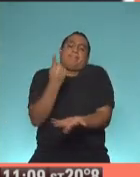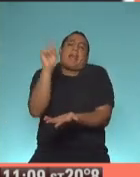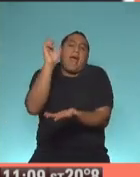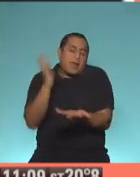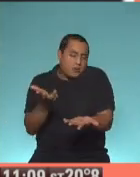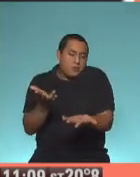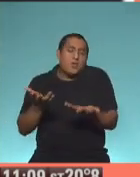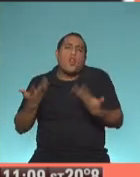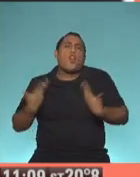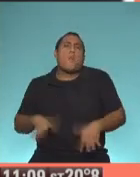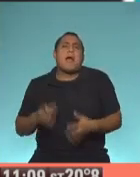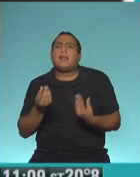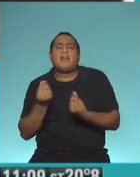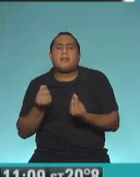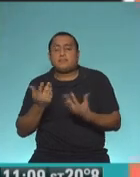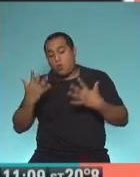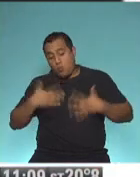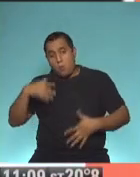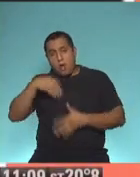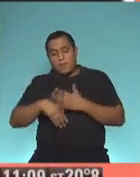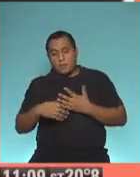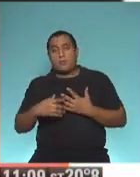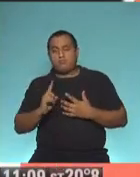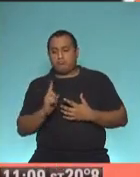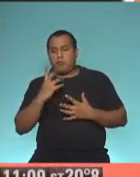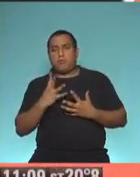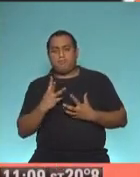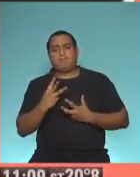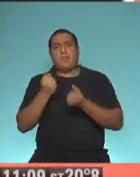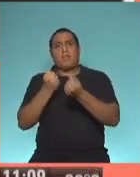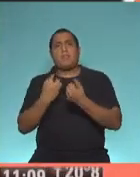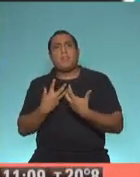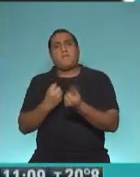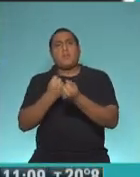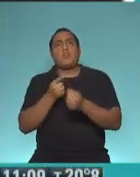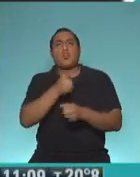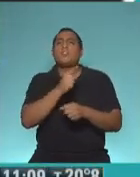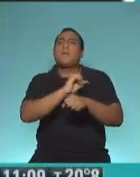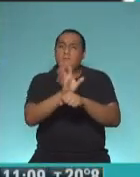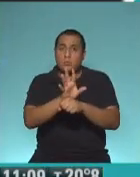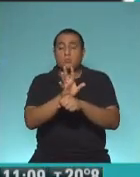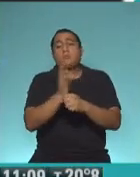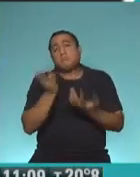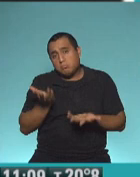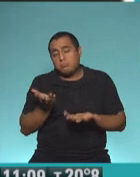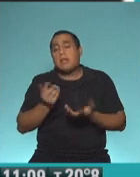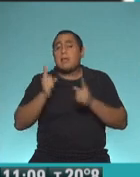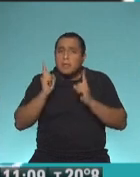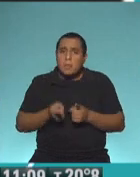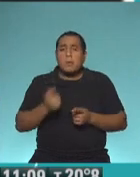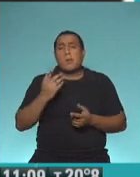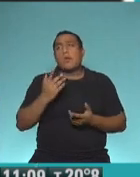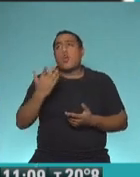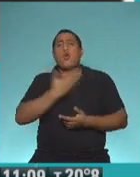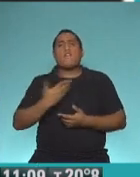lo normal es que estos anticuerpos muestran que tenés protección contra el virus, y lo que están mostrando además al gobierno lo que